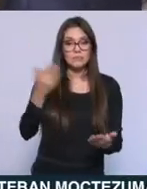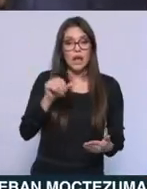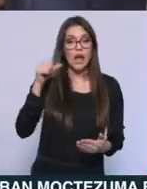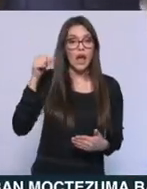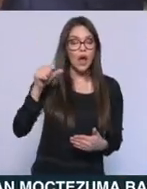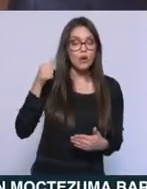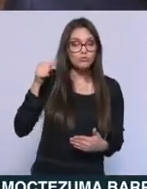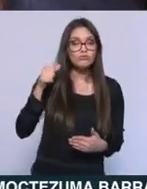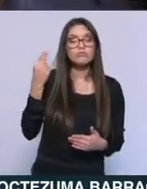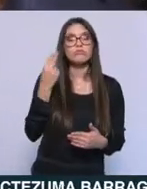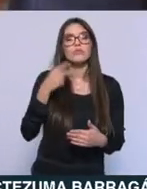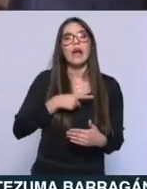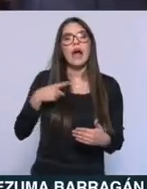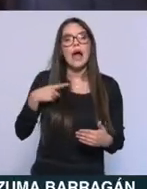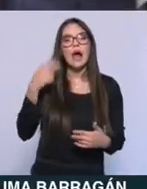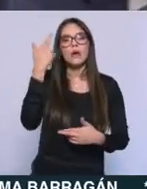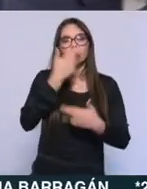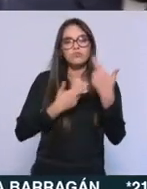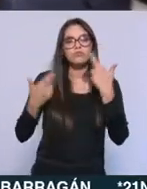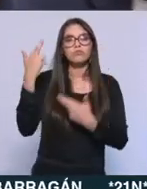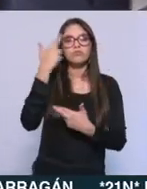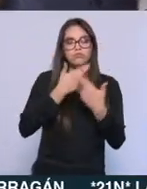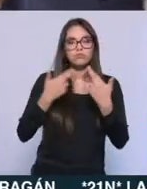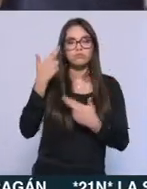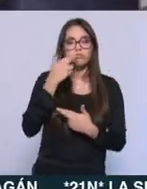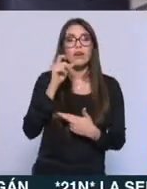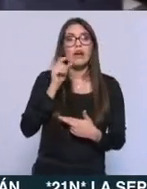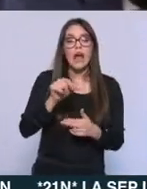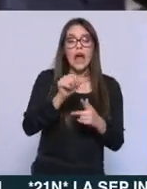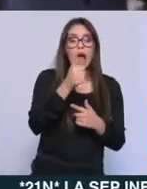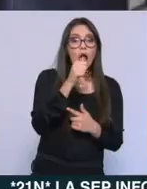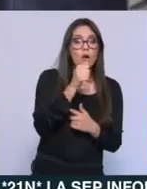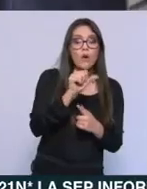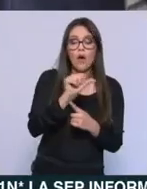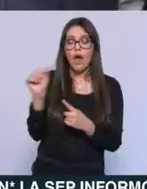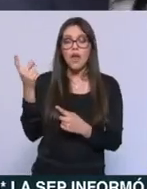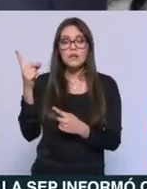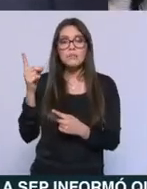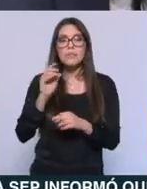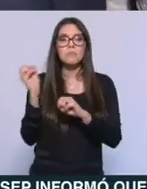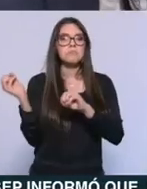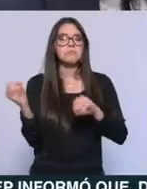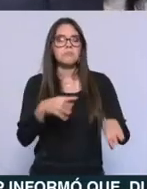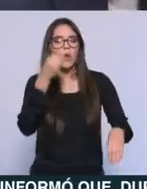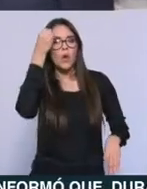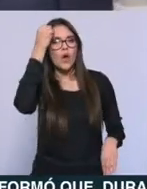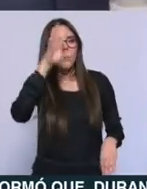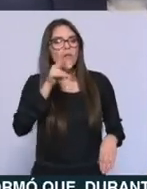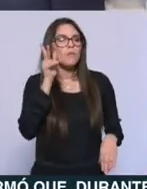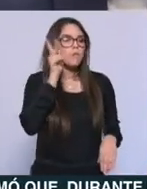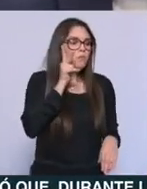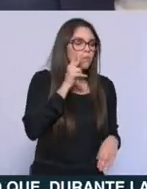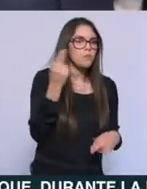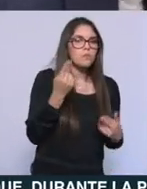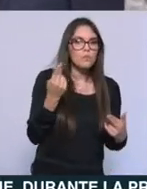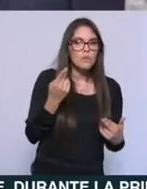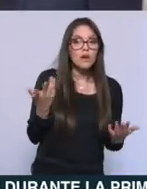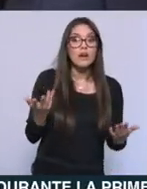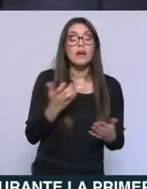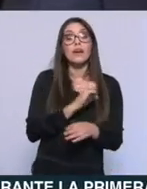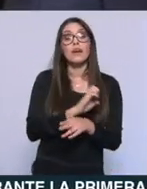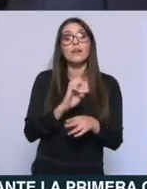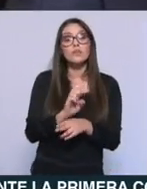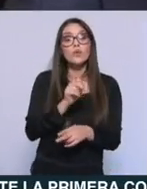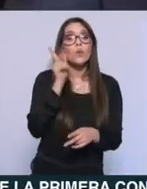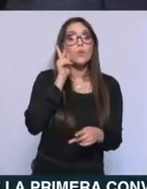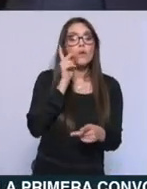pruebas y de agosto a diciembre estaba realmente abandonada la fase de pruebas. Entonces, la fase de pruebas se hizo de diciembre